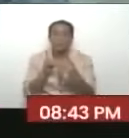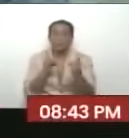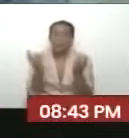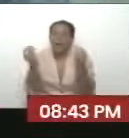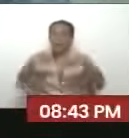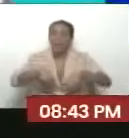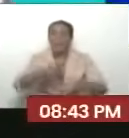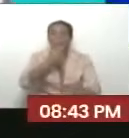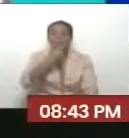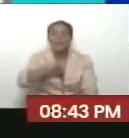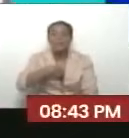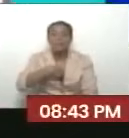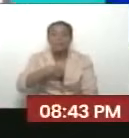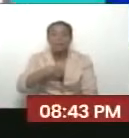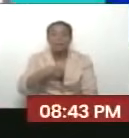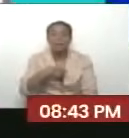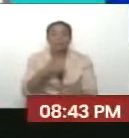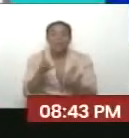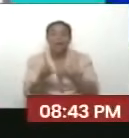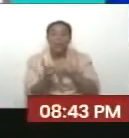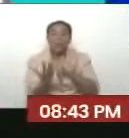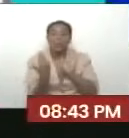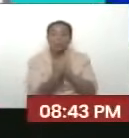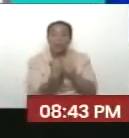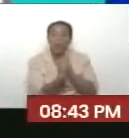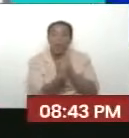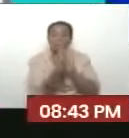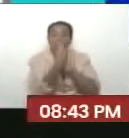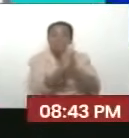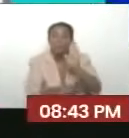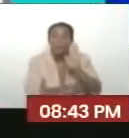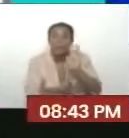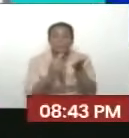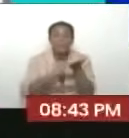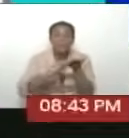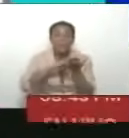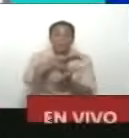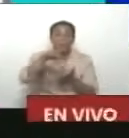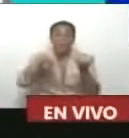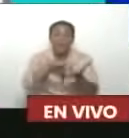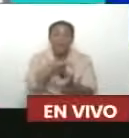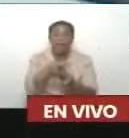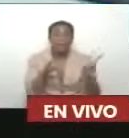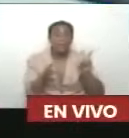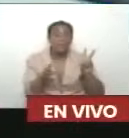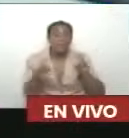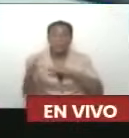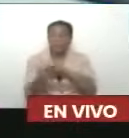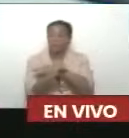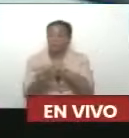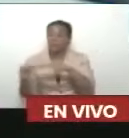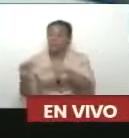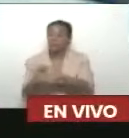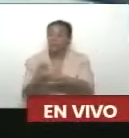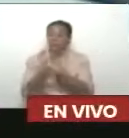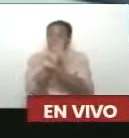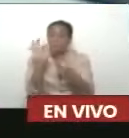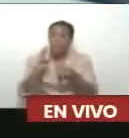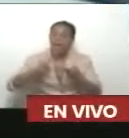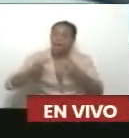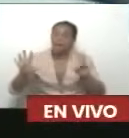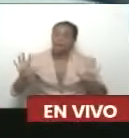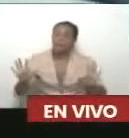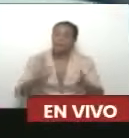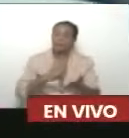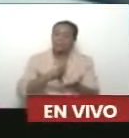acuerdo de Ginebra, ley entre las partes, única ley entre las partes para resolver esa controversia de manera pacífica,